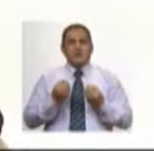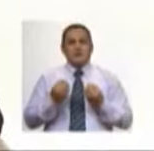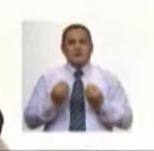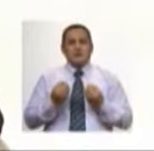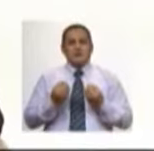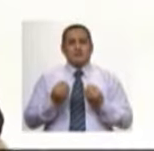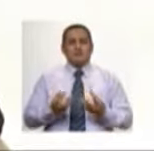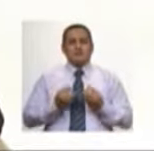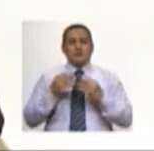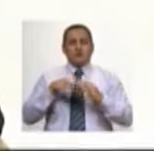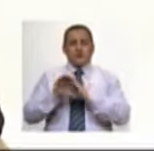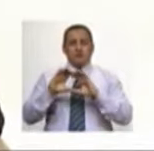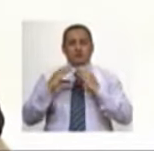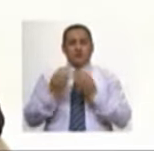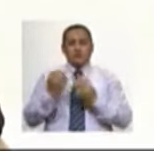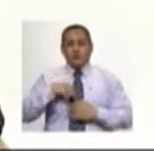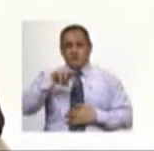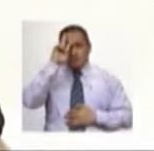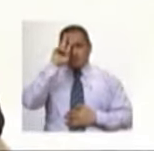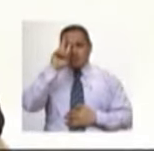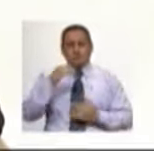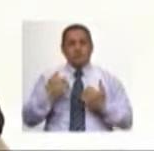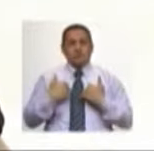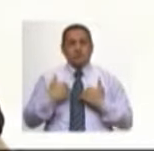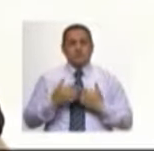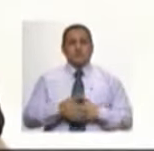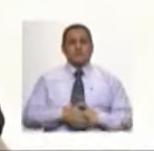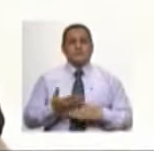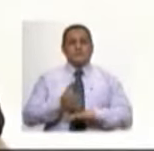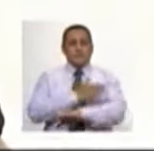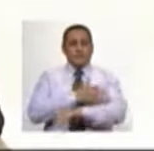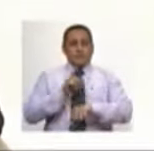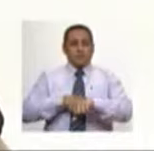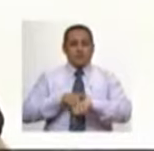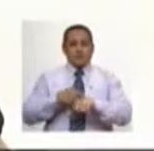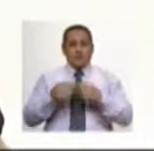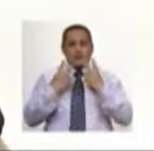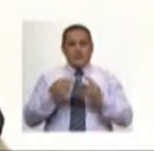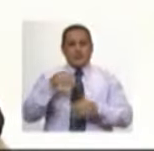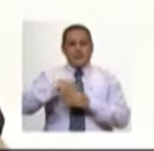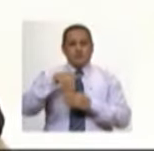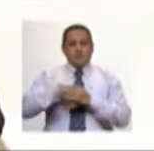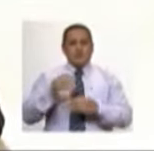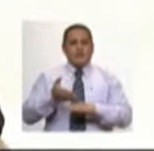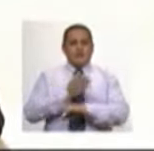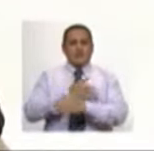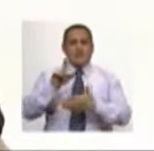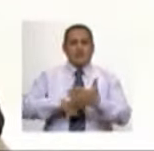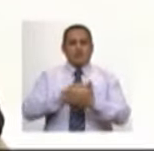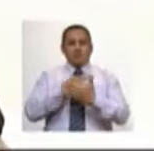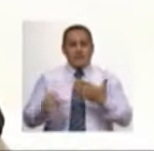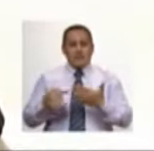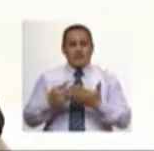porque en el Congreso de la República pues tuvimos ocasión de apreciar elecciones que fueron anuladas, que